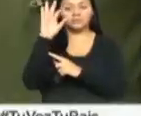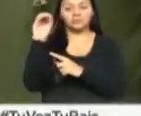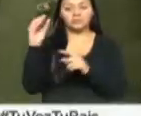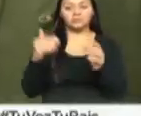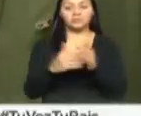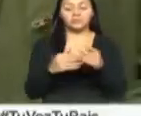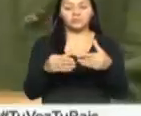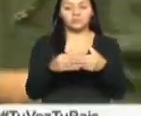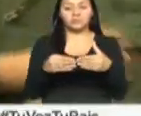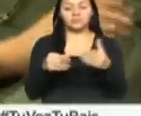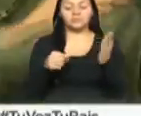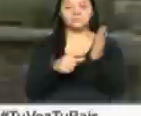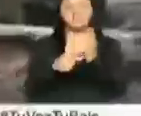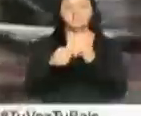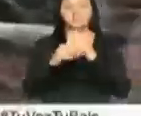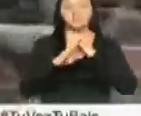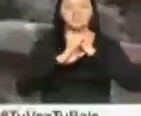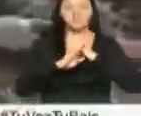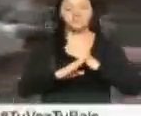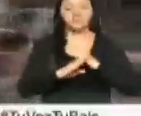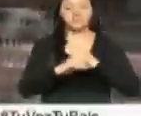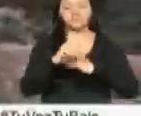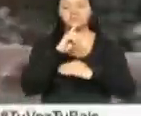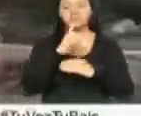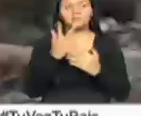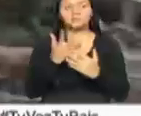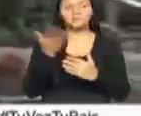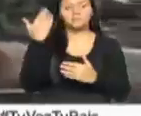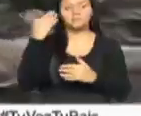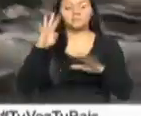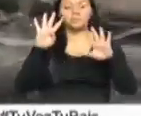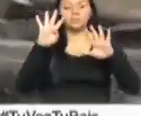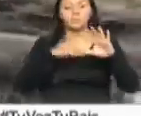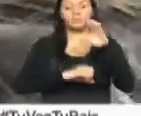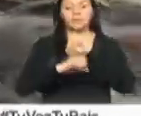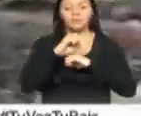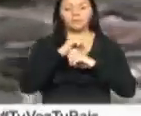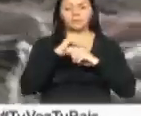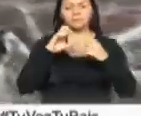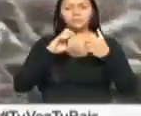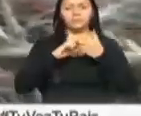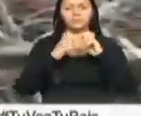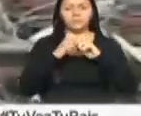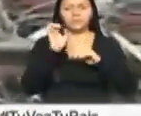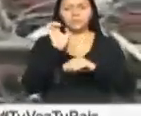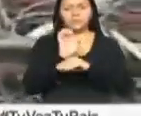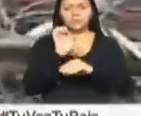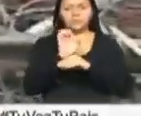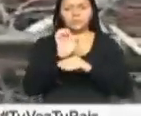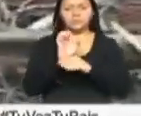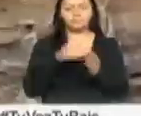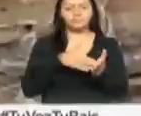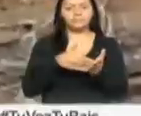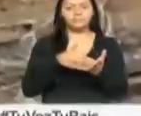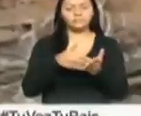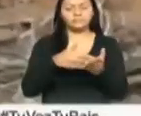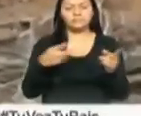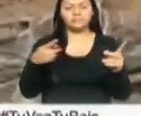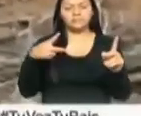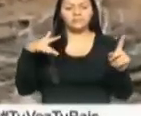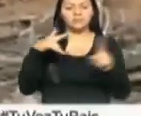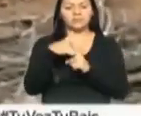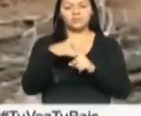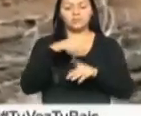ministro de Defensa, Ricardo Patiño, recordó que hace 9 años la soberanía nacional se vio vulnerada con el bombardeo